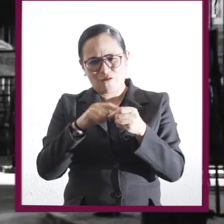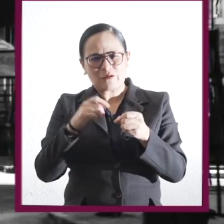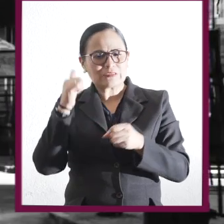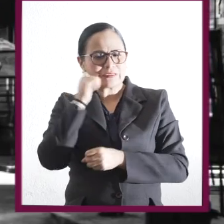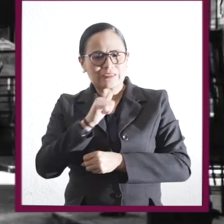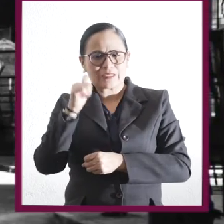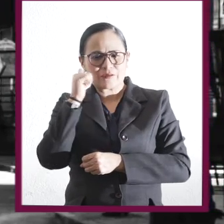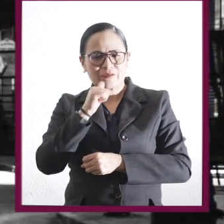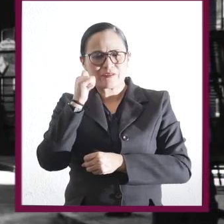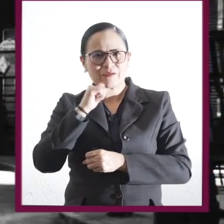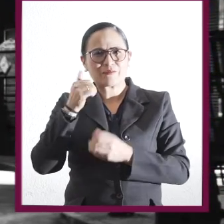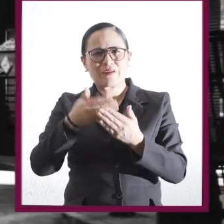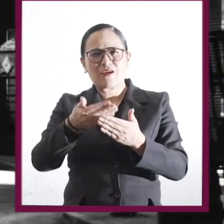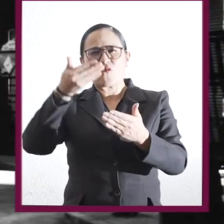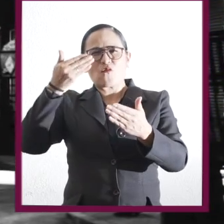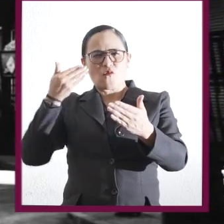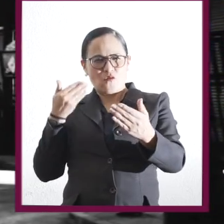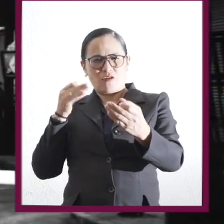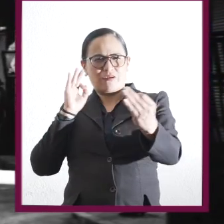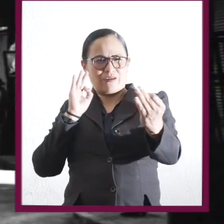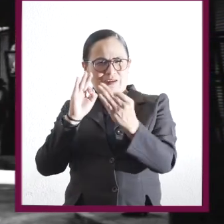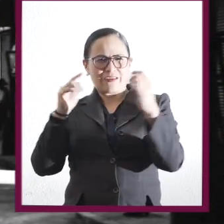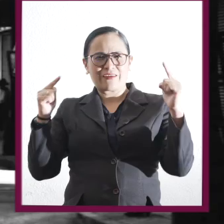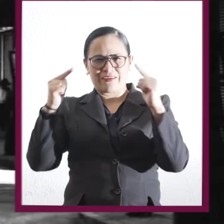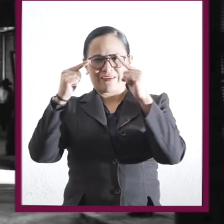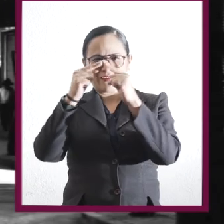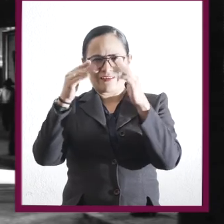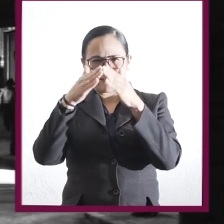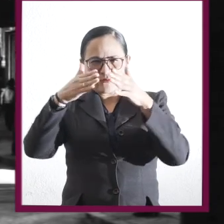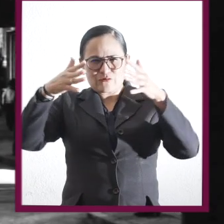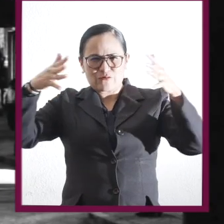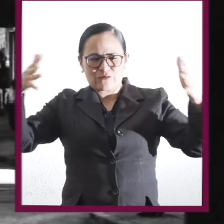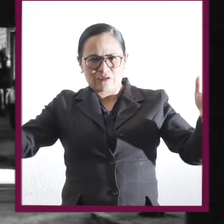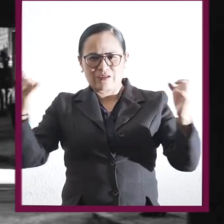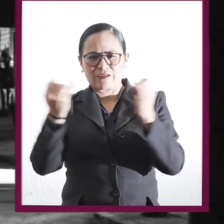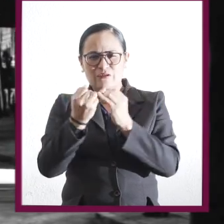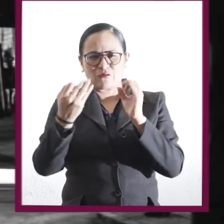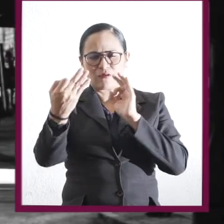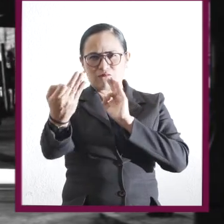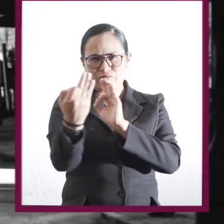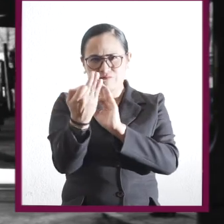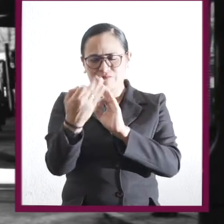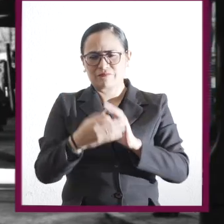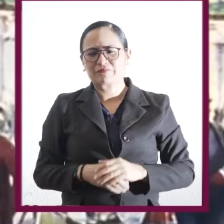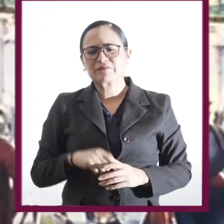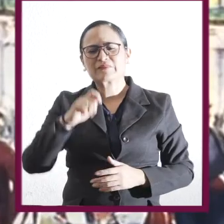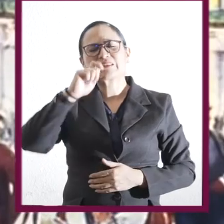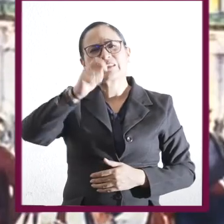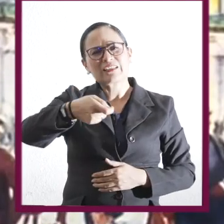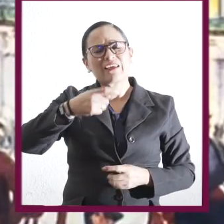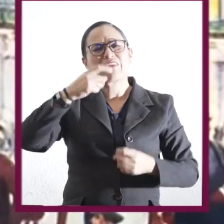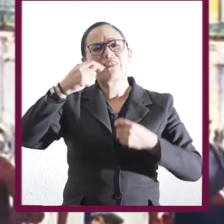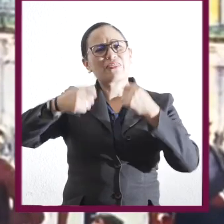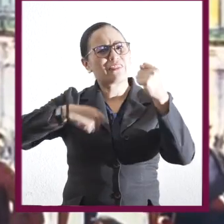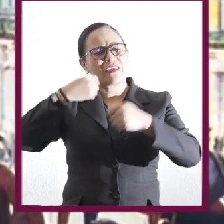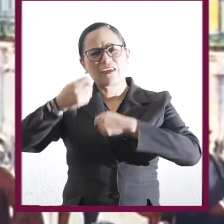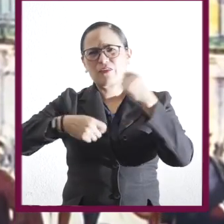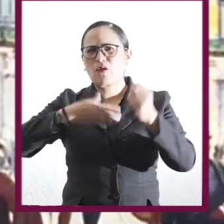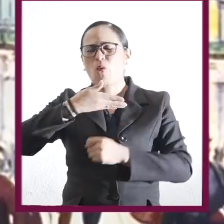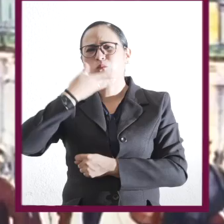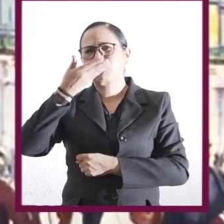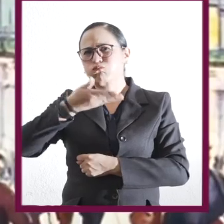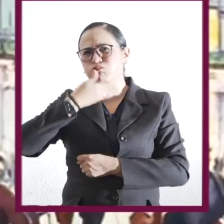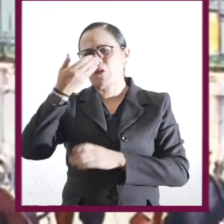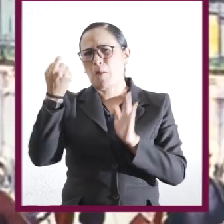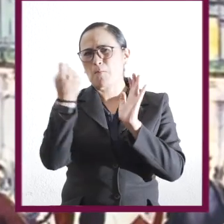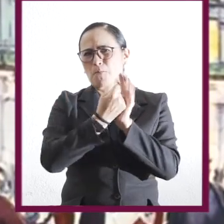color, siempre acompañado por la silueta de la catedral en el fondo y también por su vecino de enfrente. Se trata